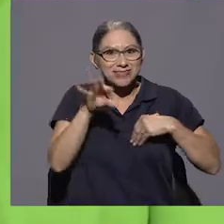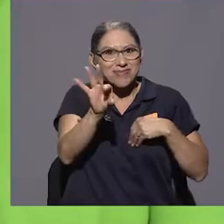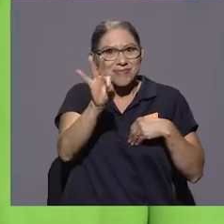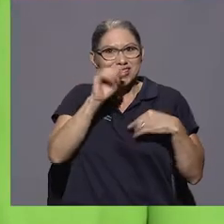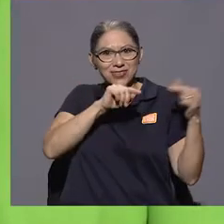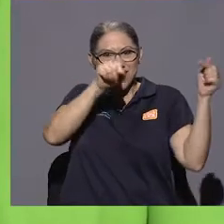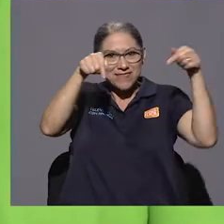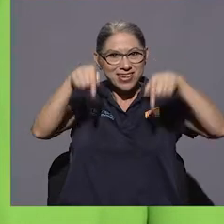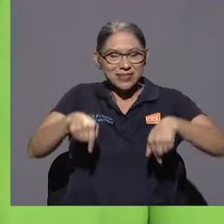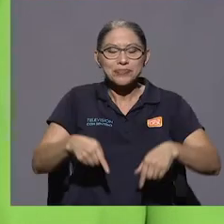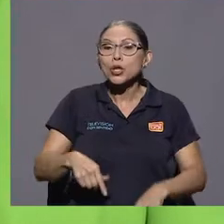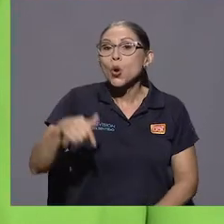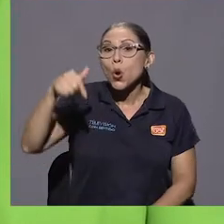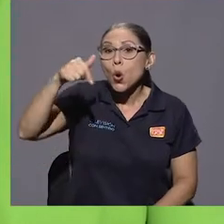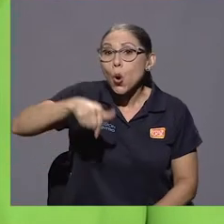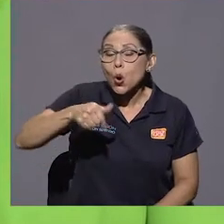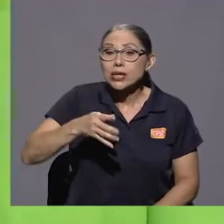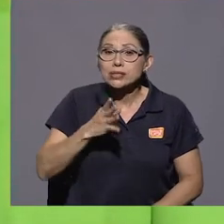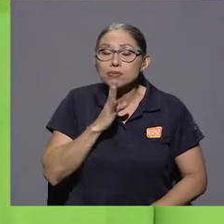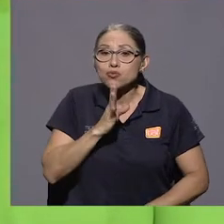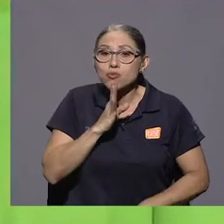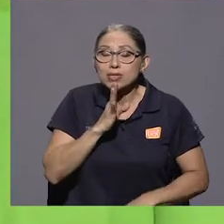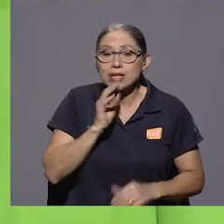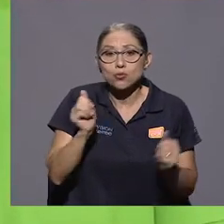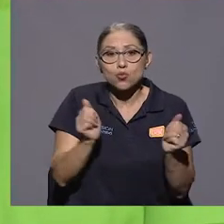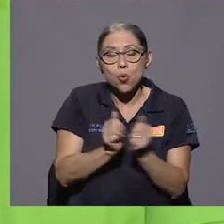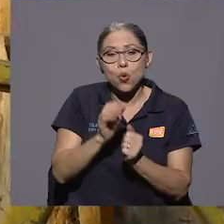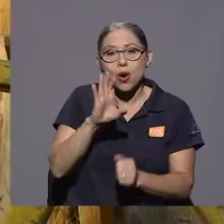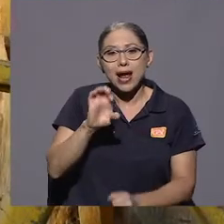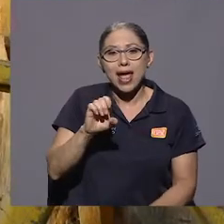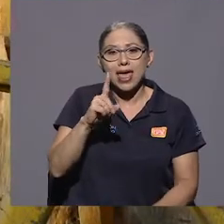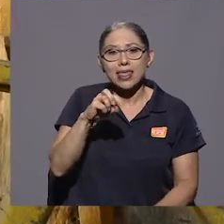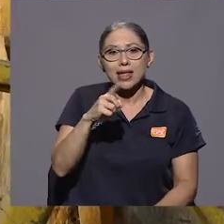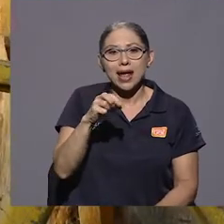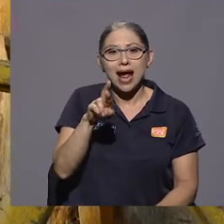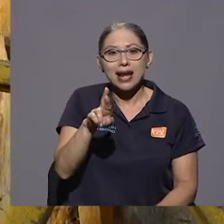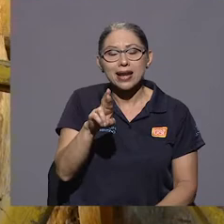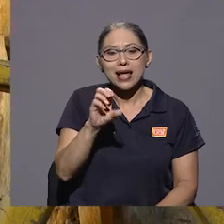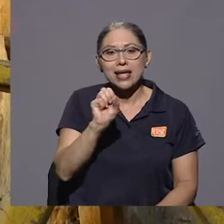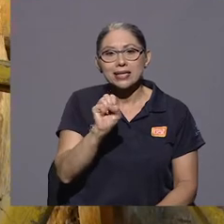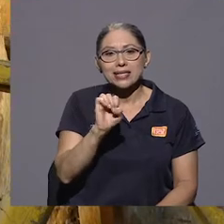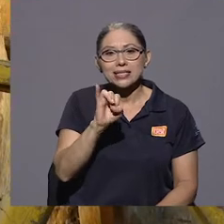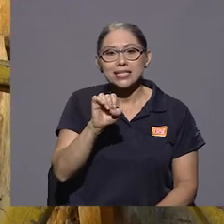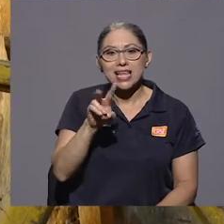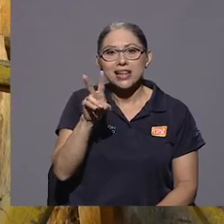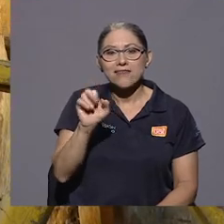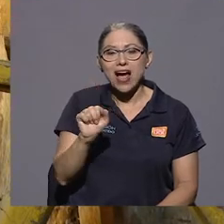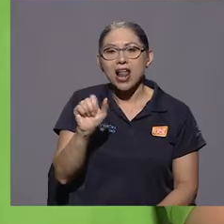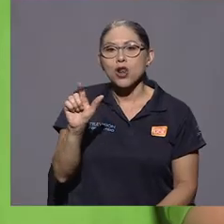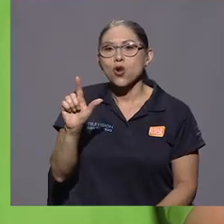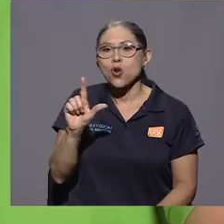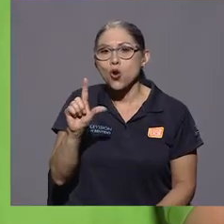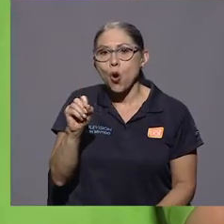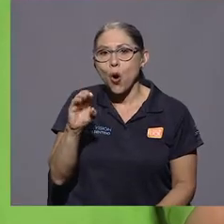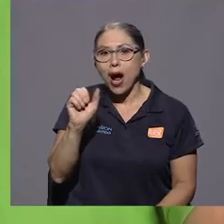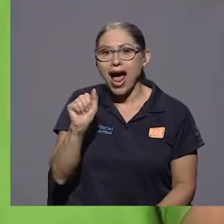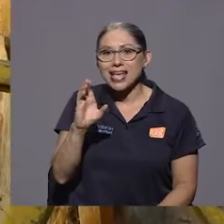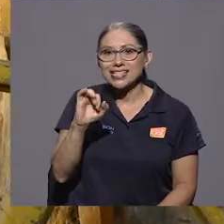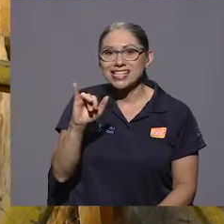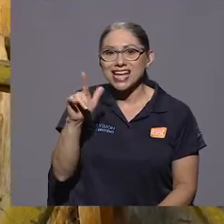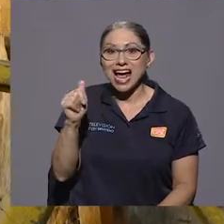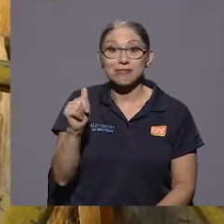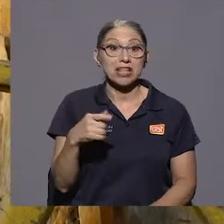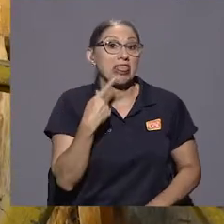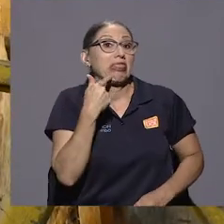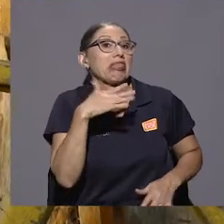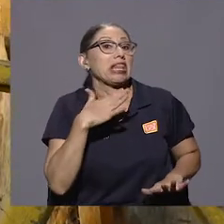aquí. Estamos hoy conversando con don Edgar Silva Loaiziga. Edgar Arturo.